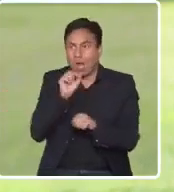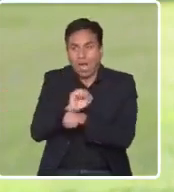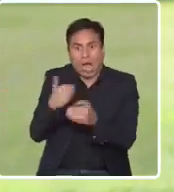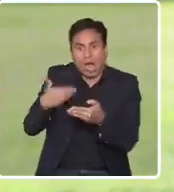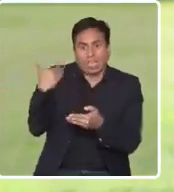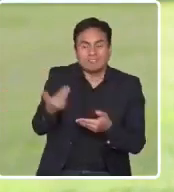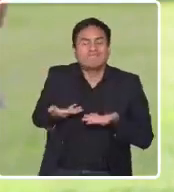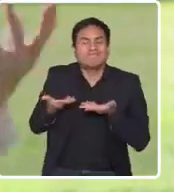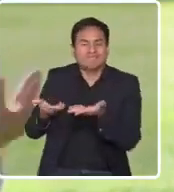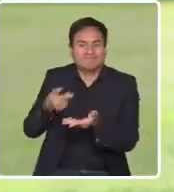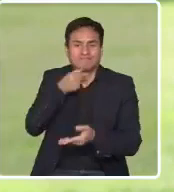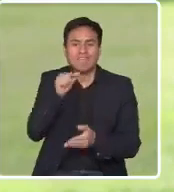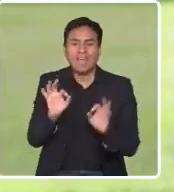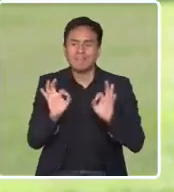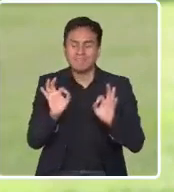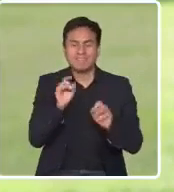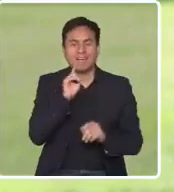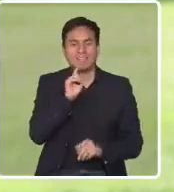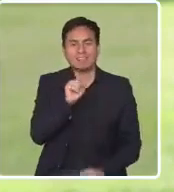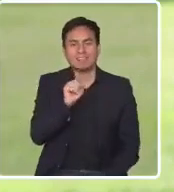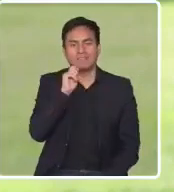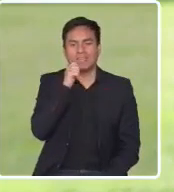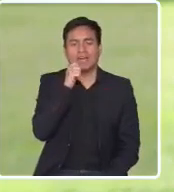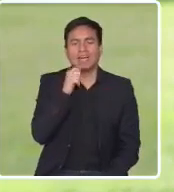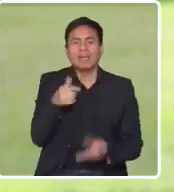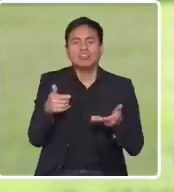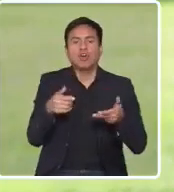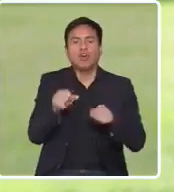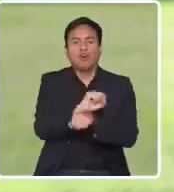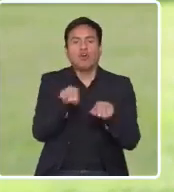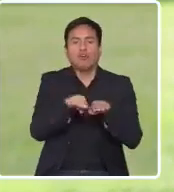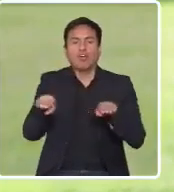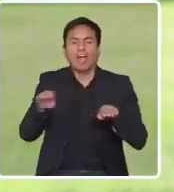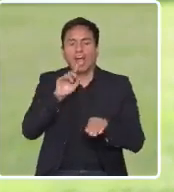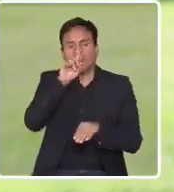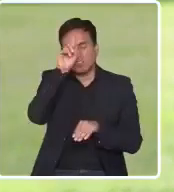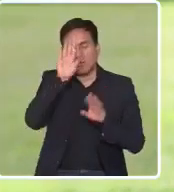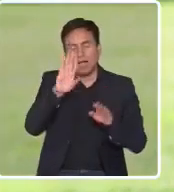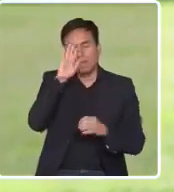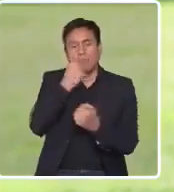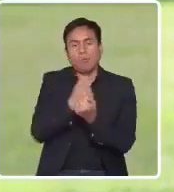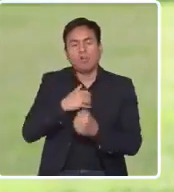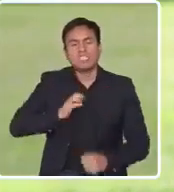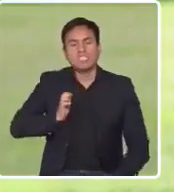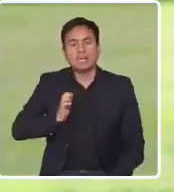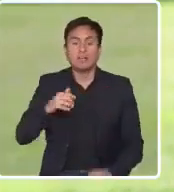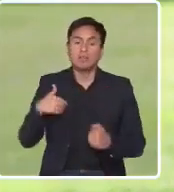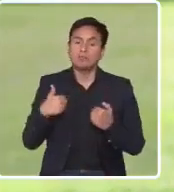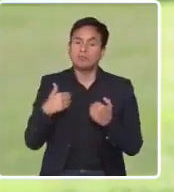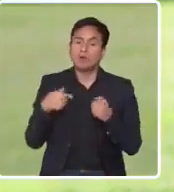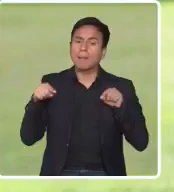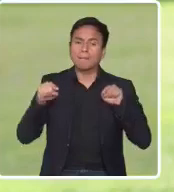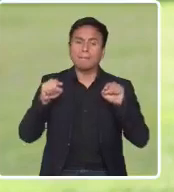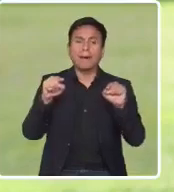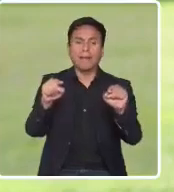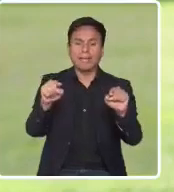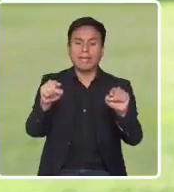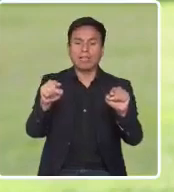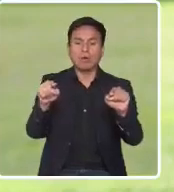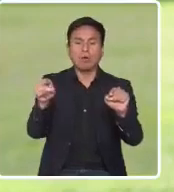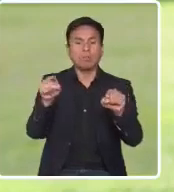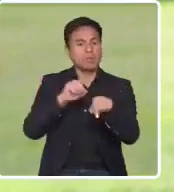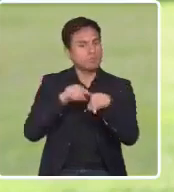estos vehículos especiales, pero estos son para lo que es, digamos, las flotas habituales de las policías. Y lo hacemos en paralelo